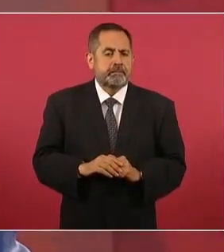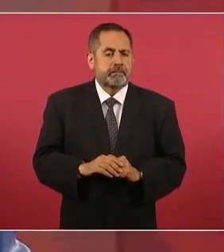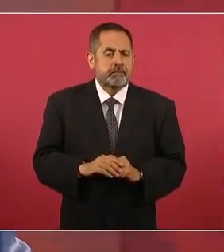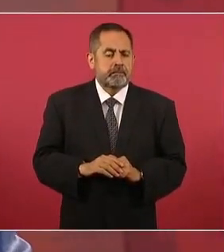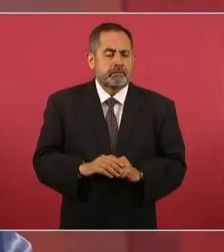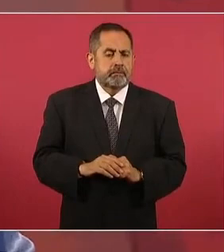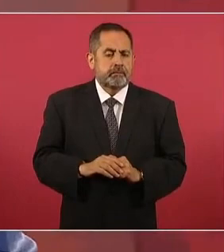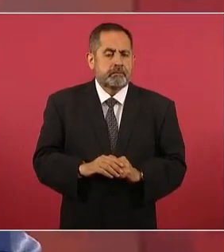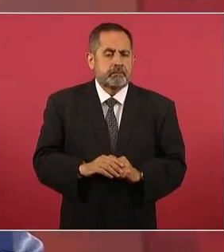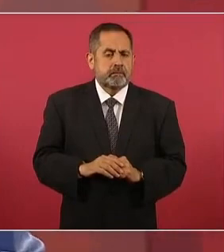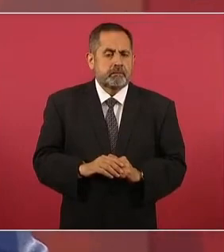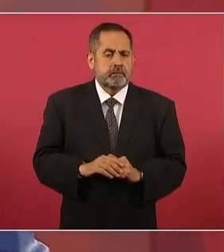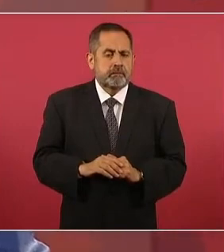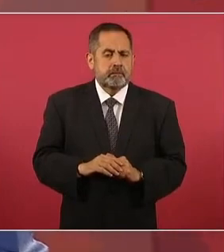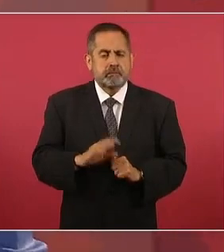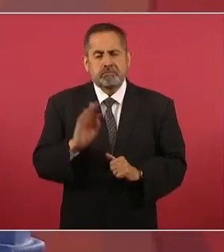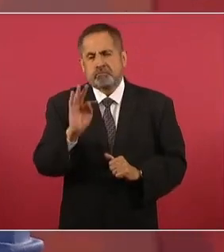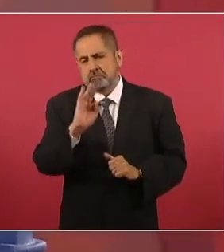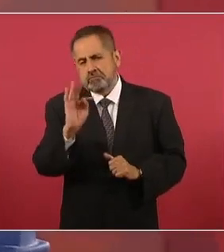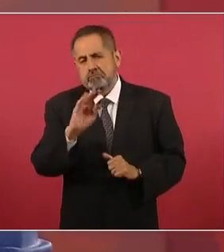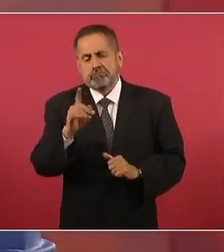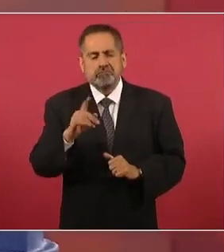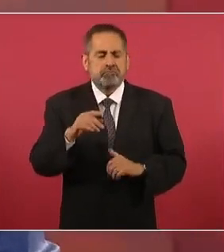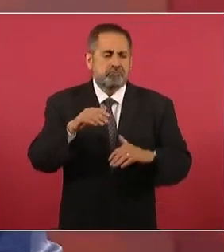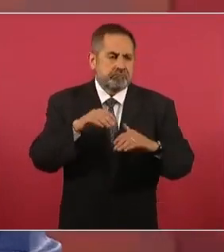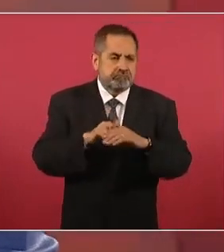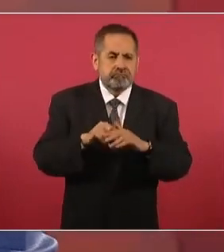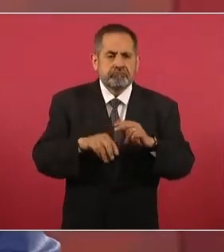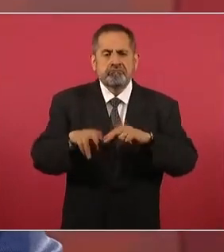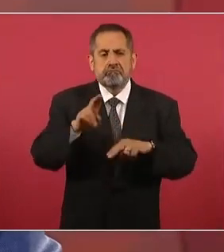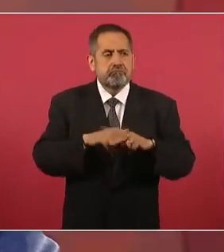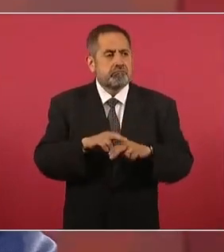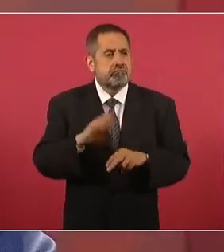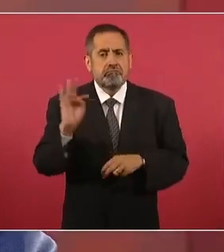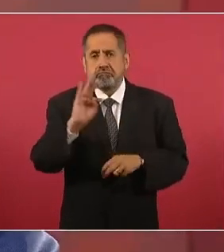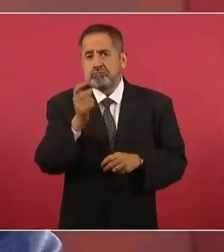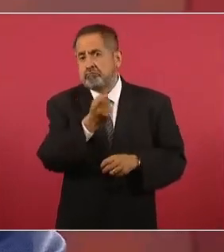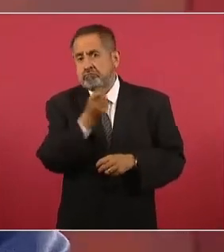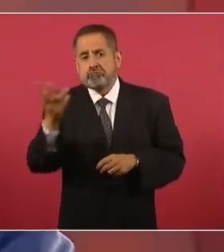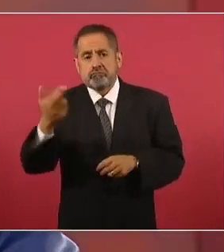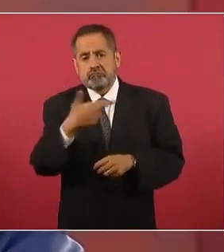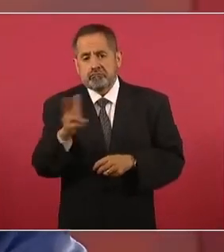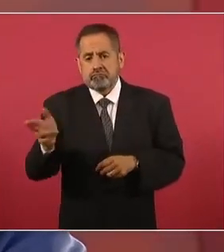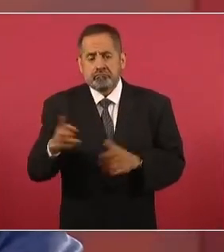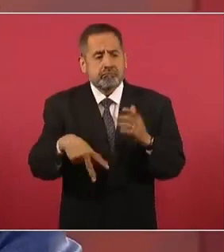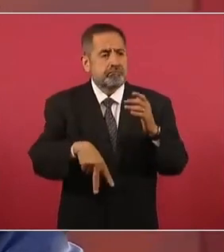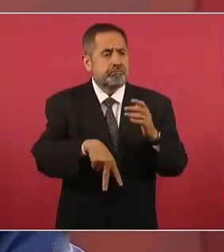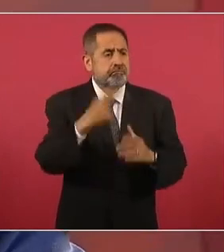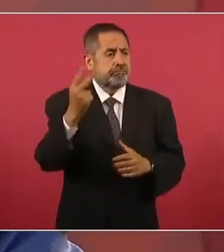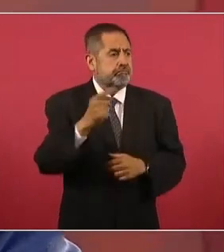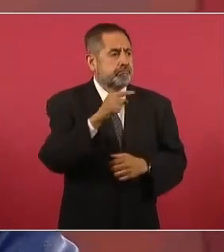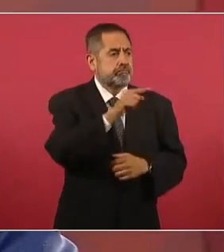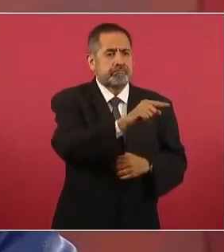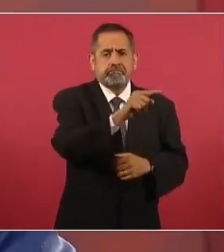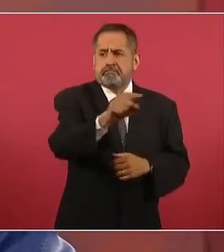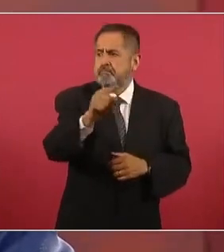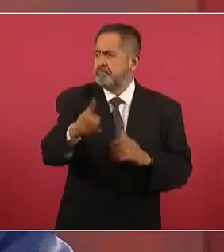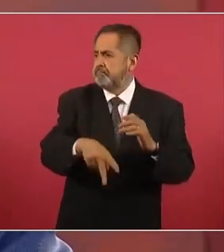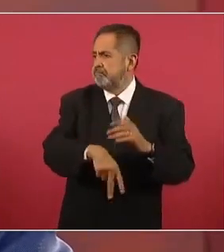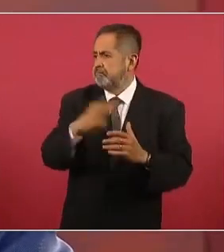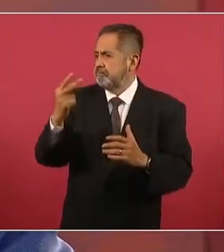puede que esté vacío, que solo haya 2 mesas